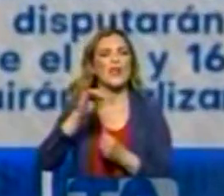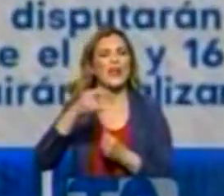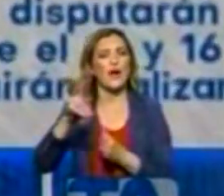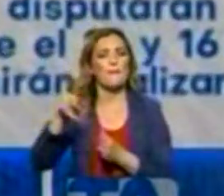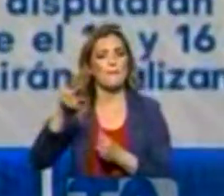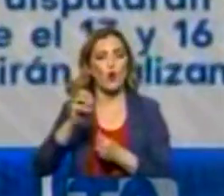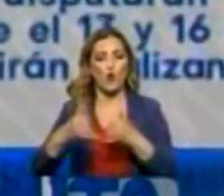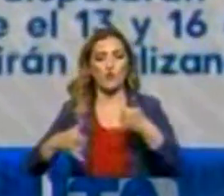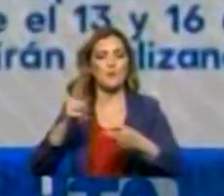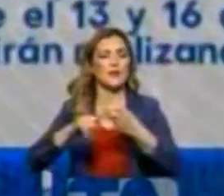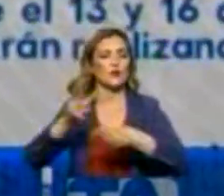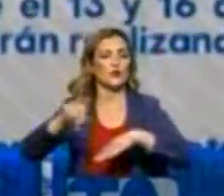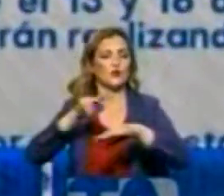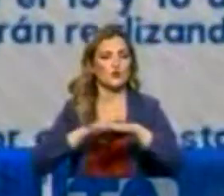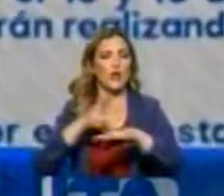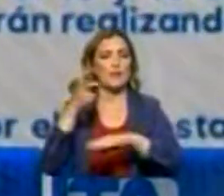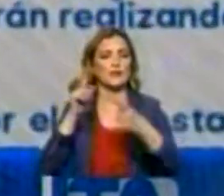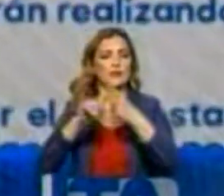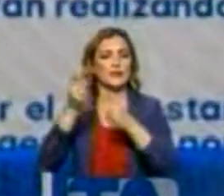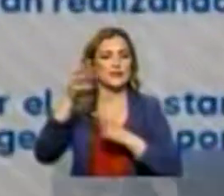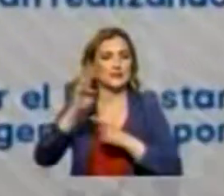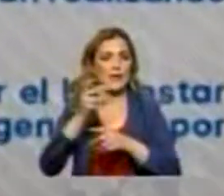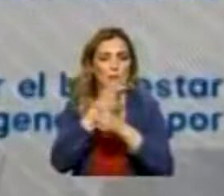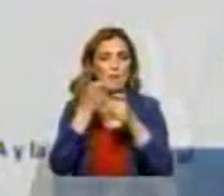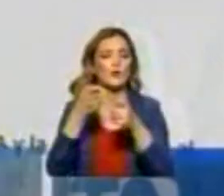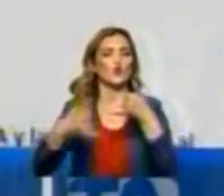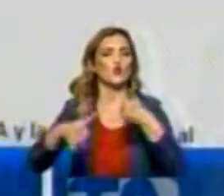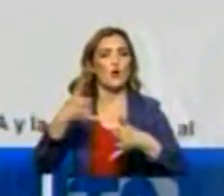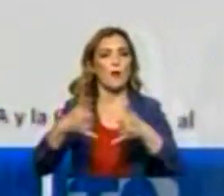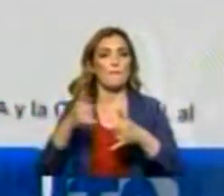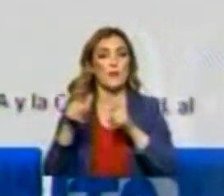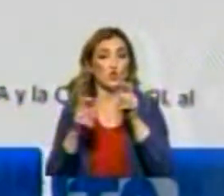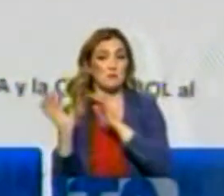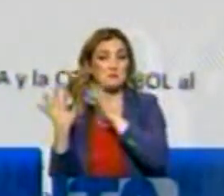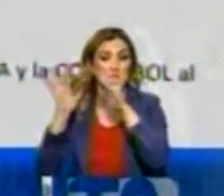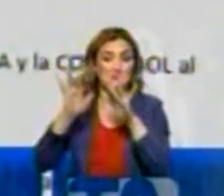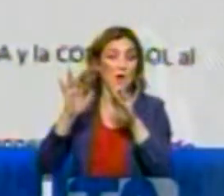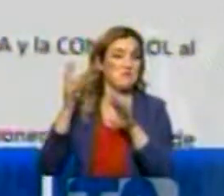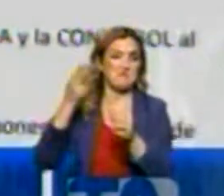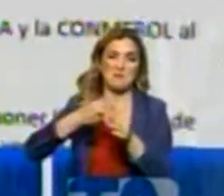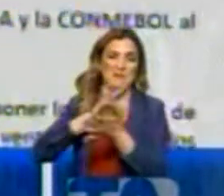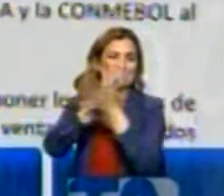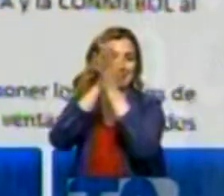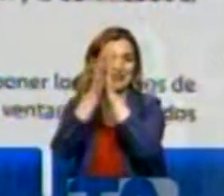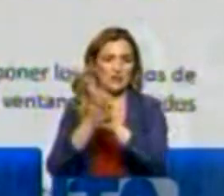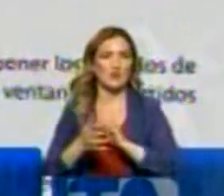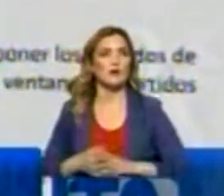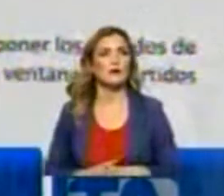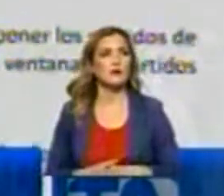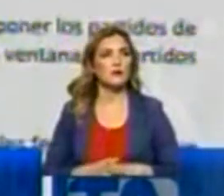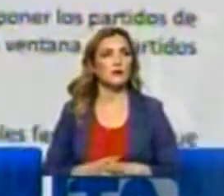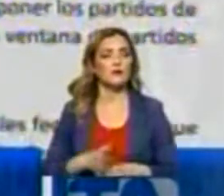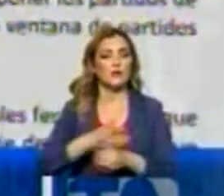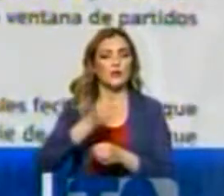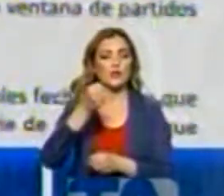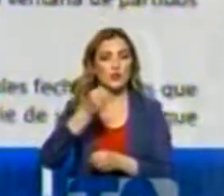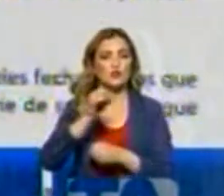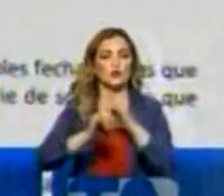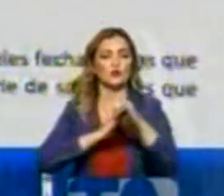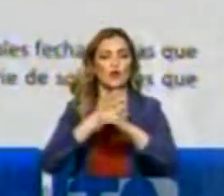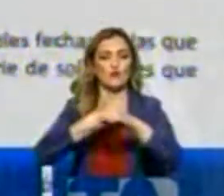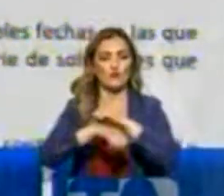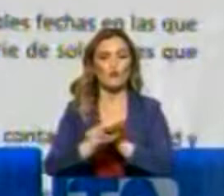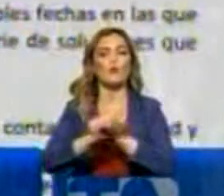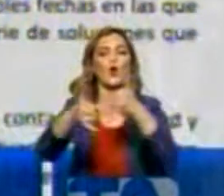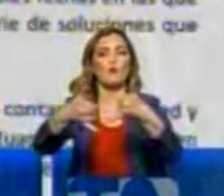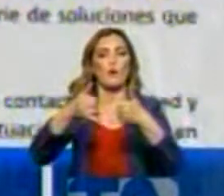público entre el 13 y el 16 de marzo, por lo pronto. Asimismo, FIFA comunicó que los partidos de eliminatorias para la Copa del Mundo, que se iban a